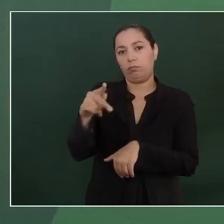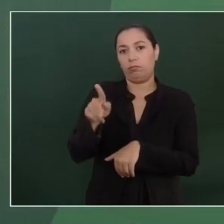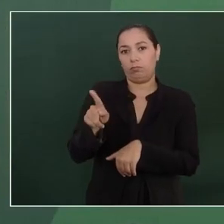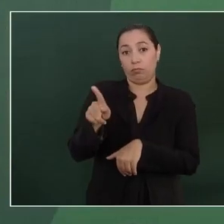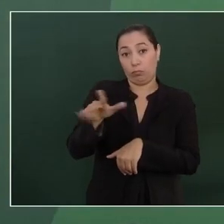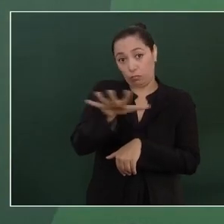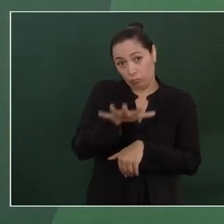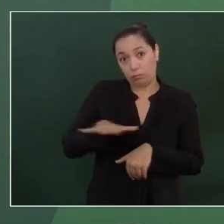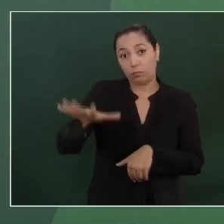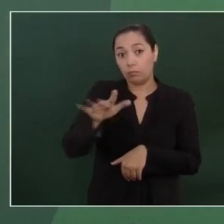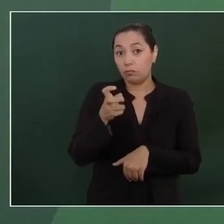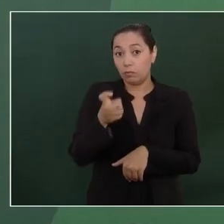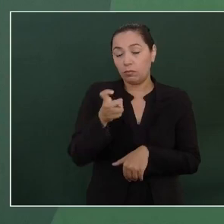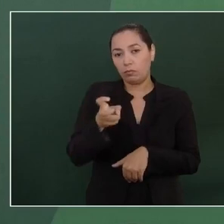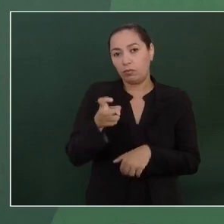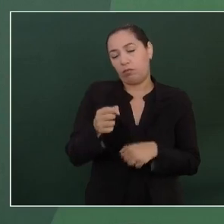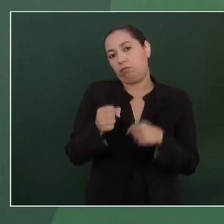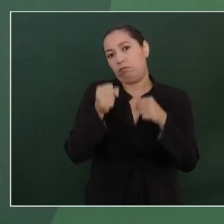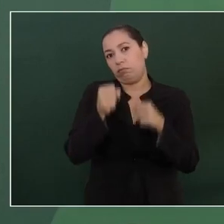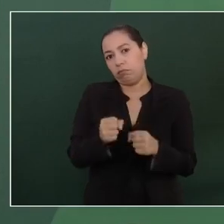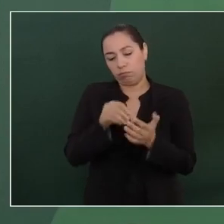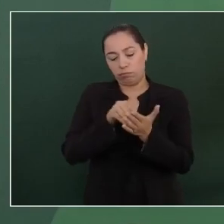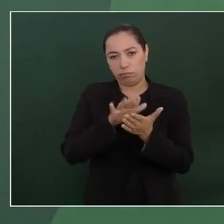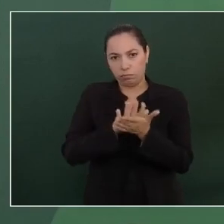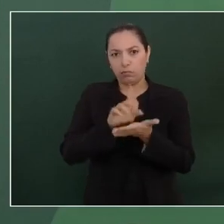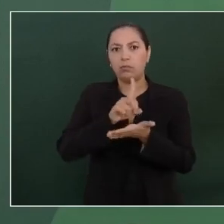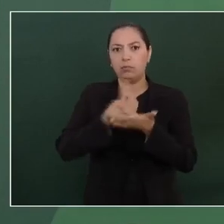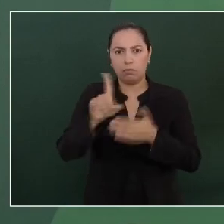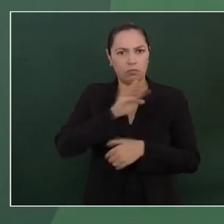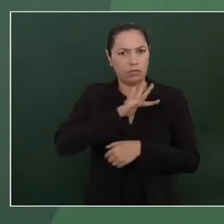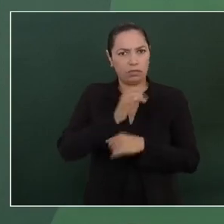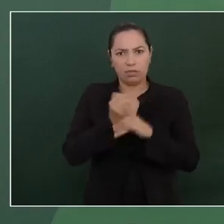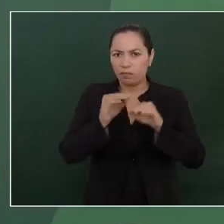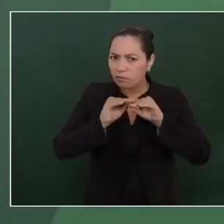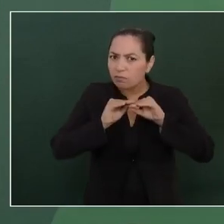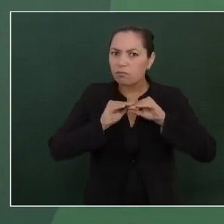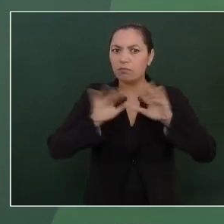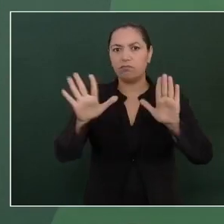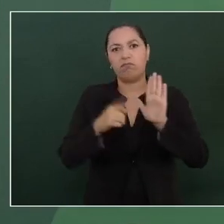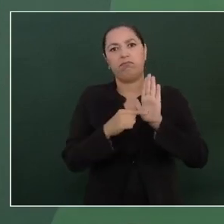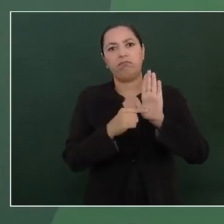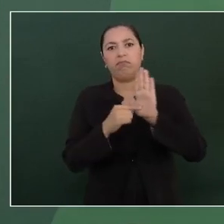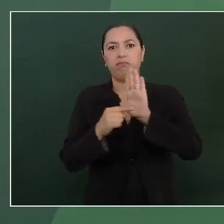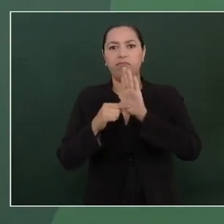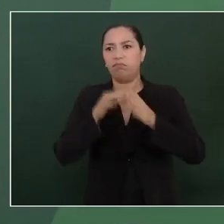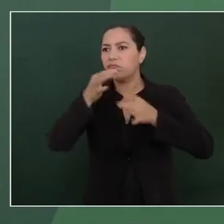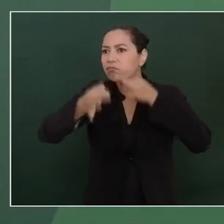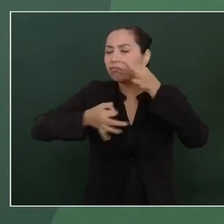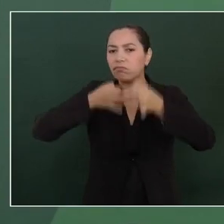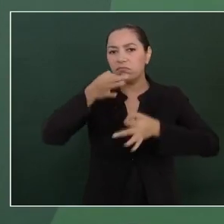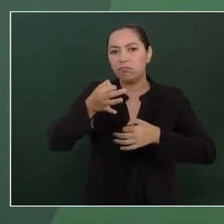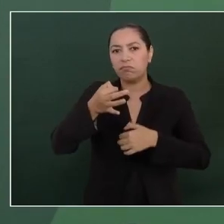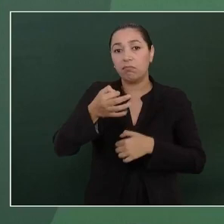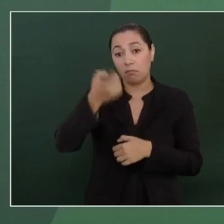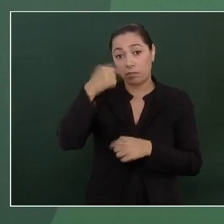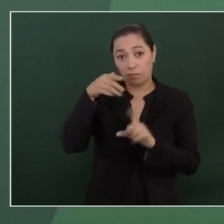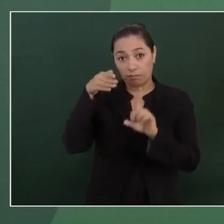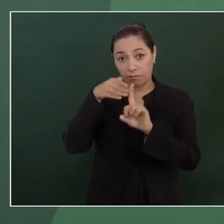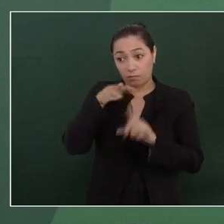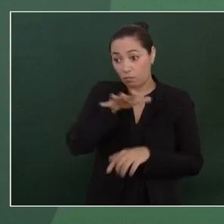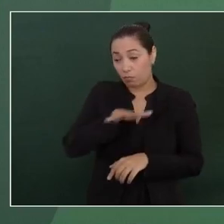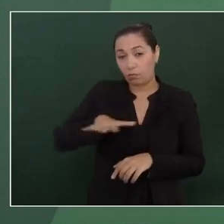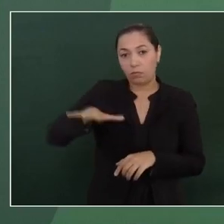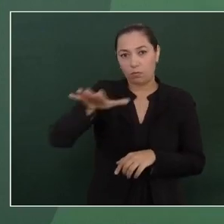y que se tiene que garantizar el derecho a la información al pueblo.